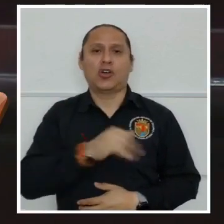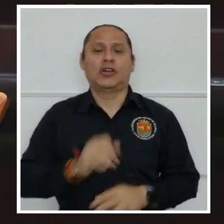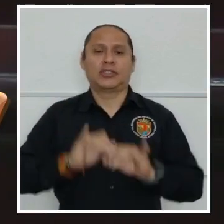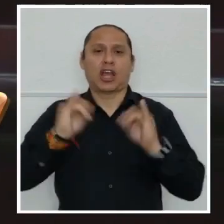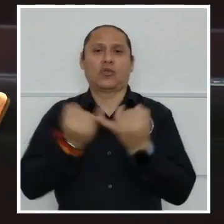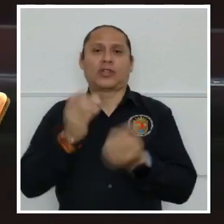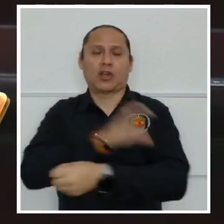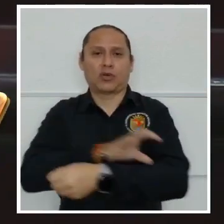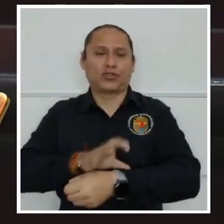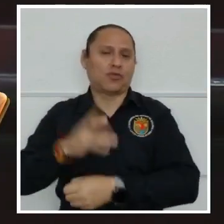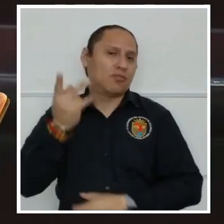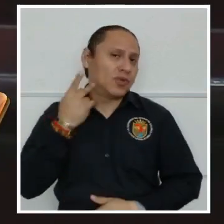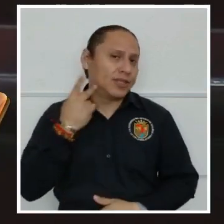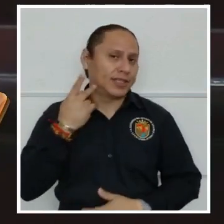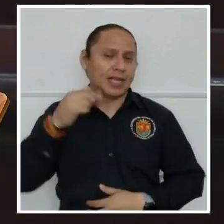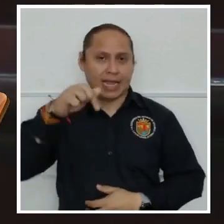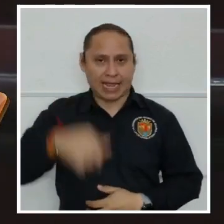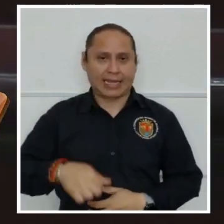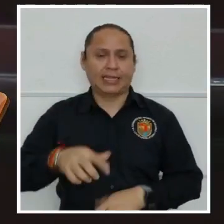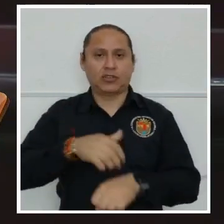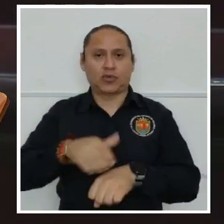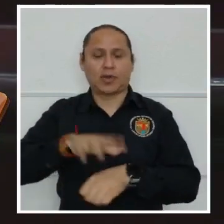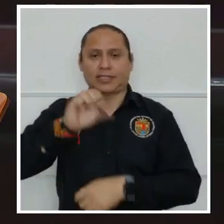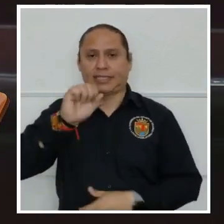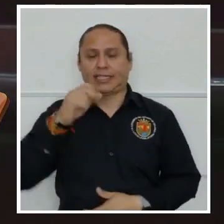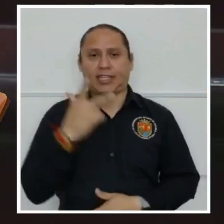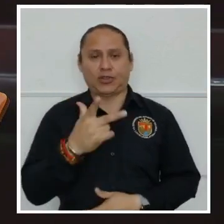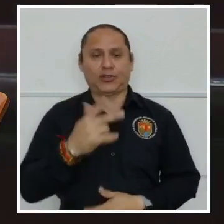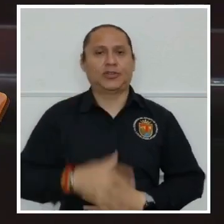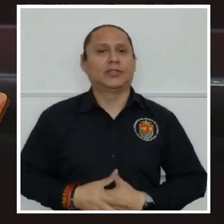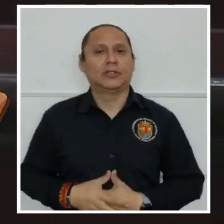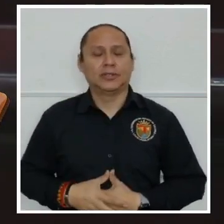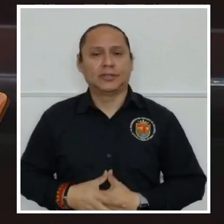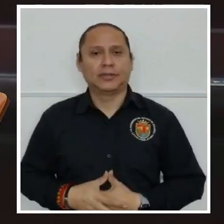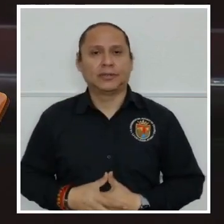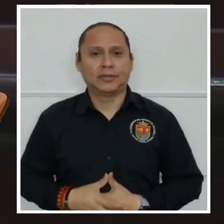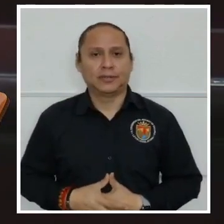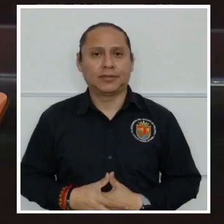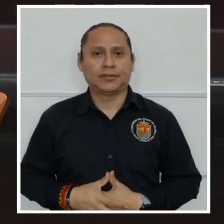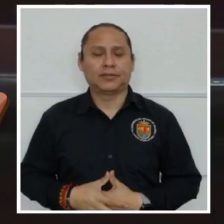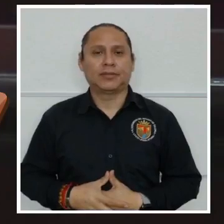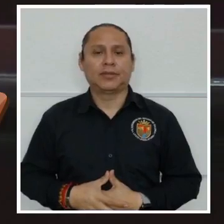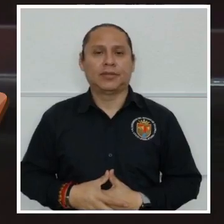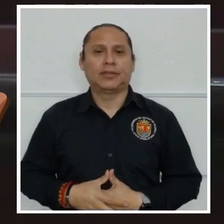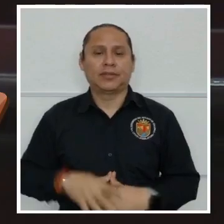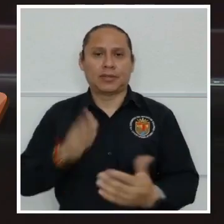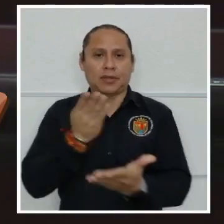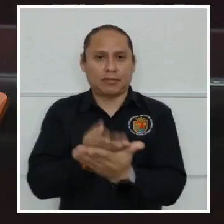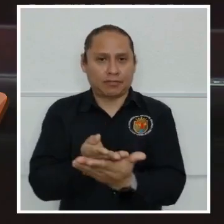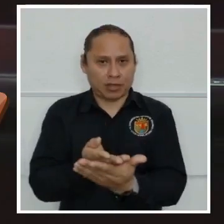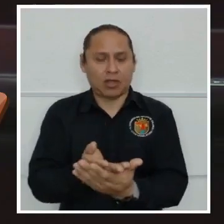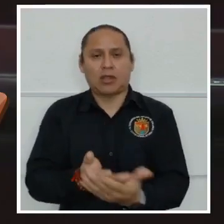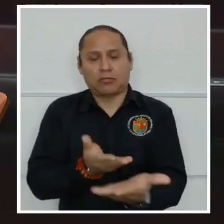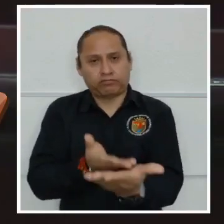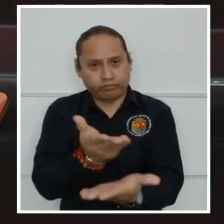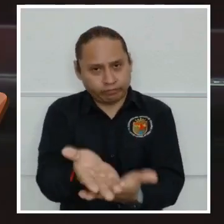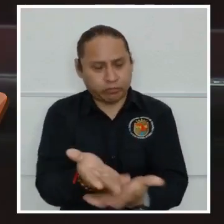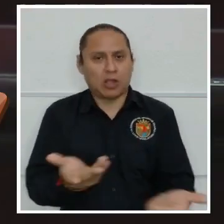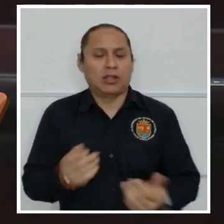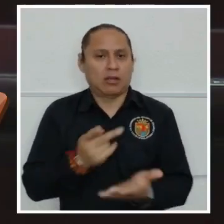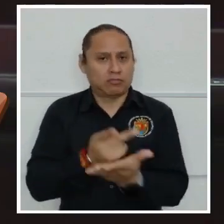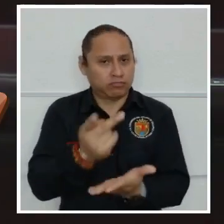integrantes de la Junta de Coordinación Política de esta 68ª Legislatura, proponemos a esta honorable